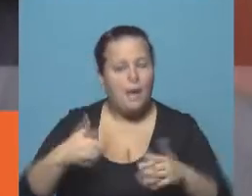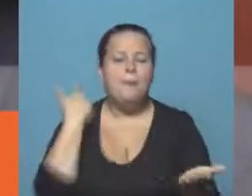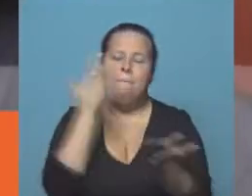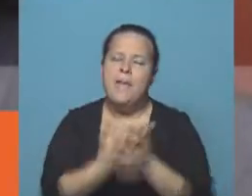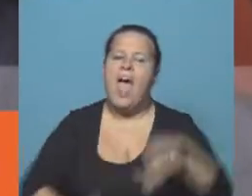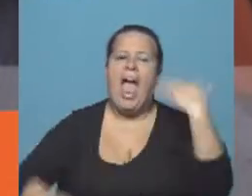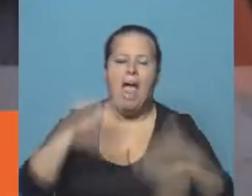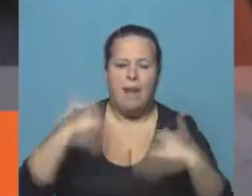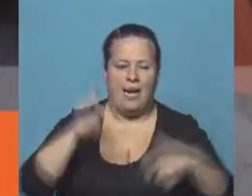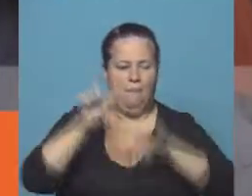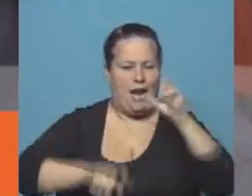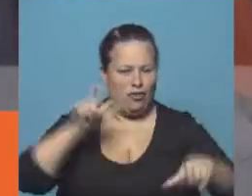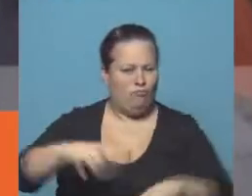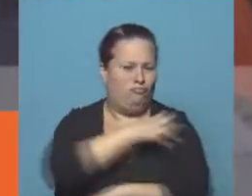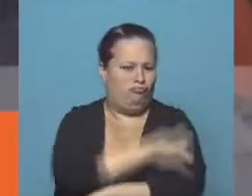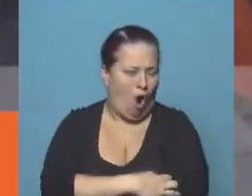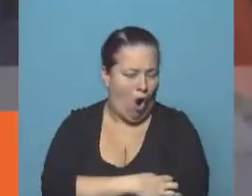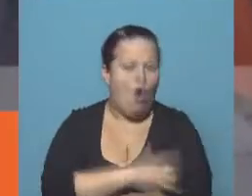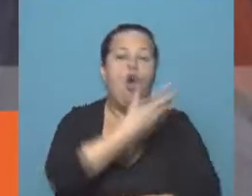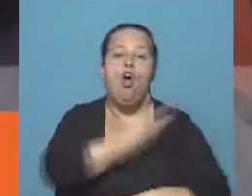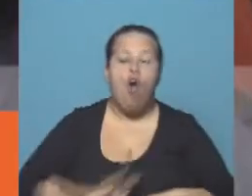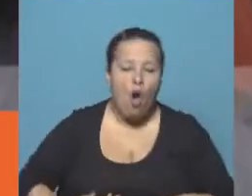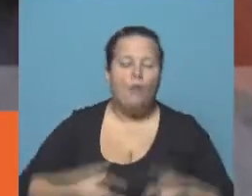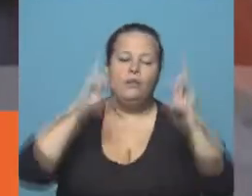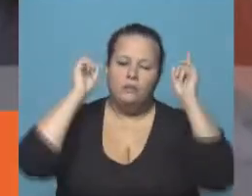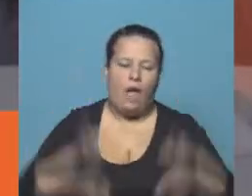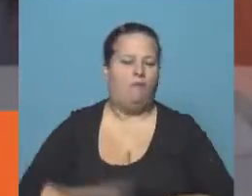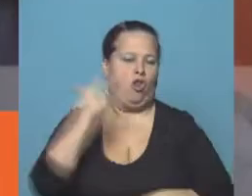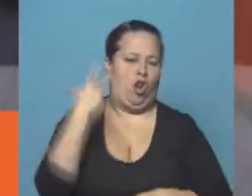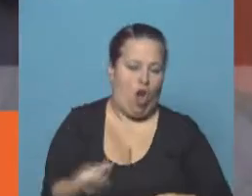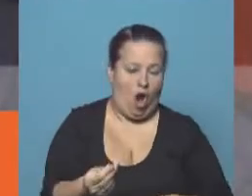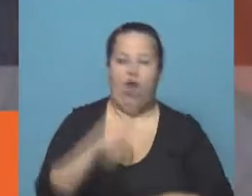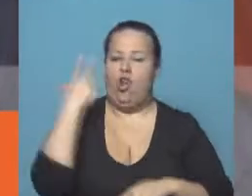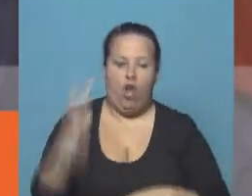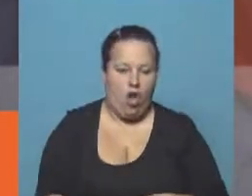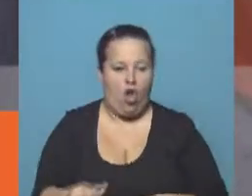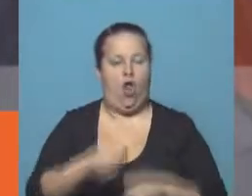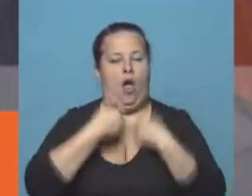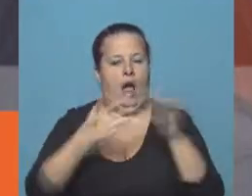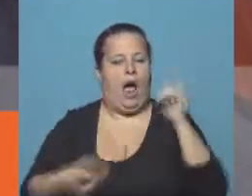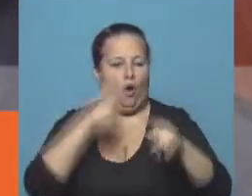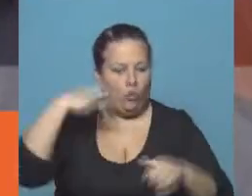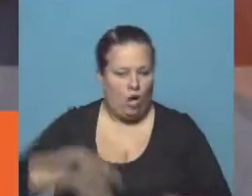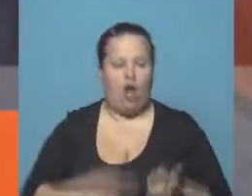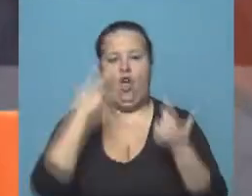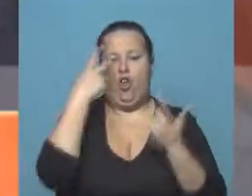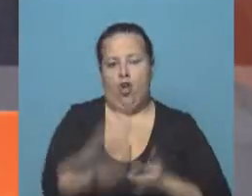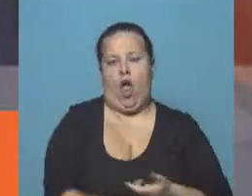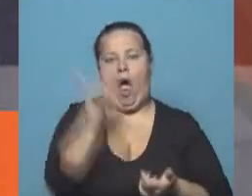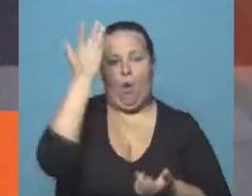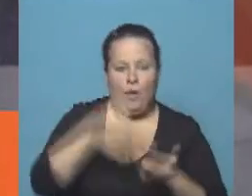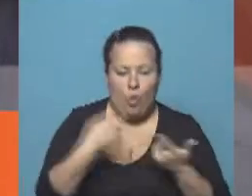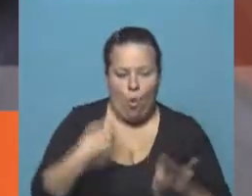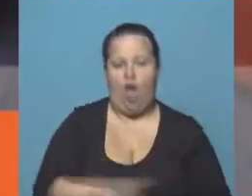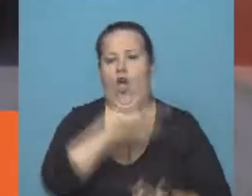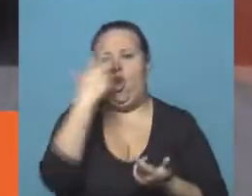la emergencia social y el gobierno también dice que no. Dice que no a la reapertura paritaria, dice que no al aumento de emergencia de los